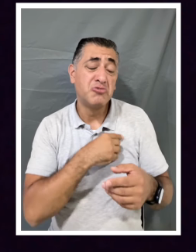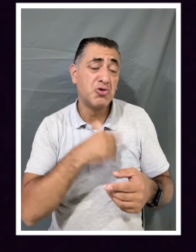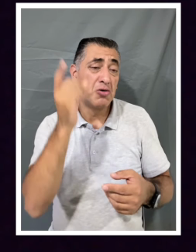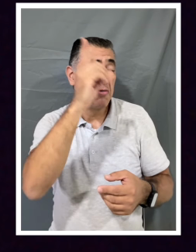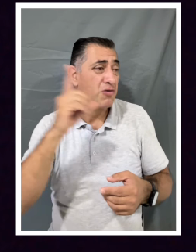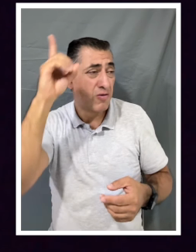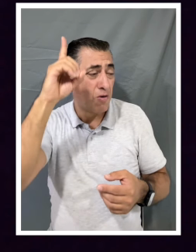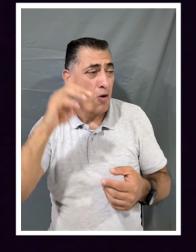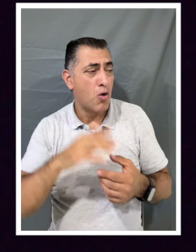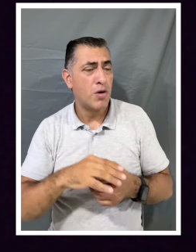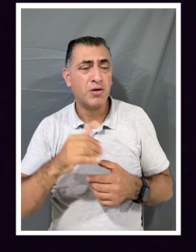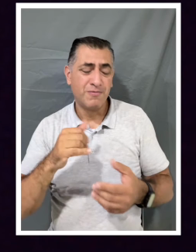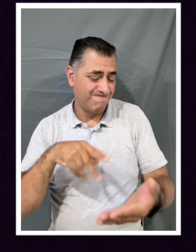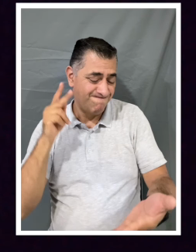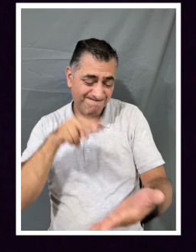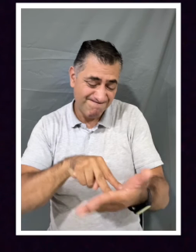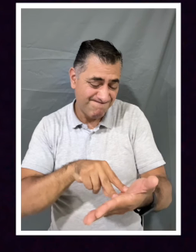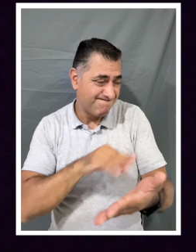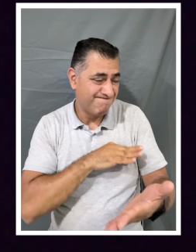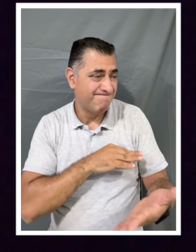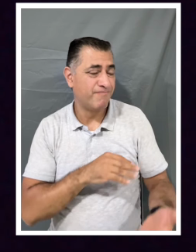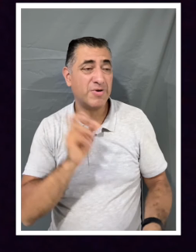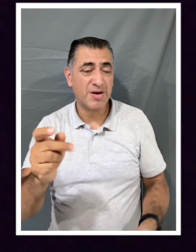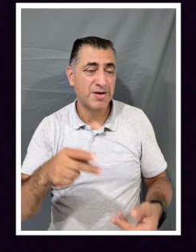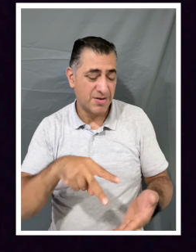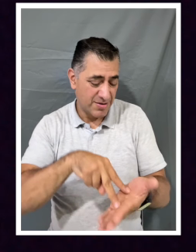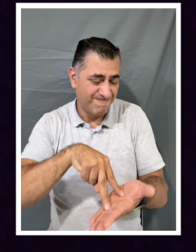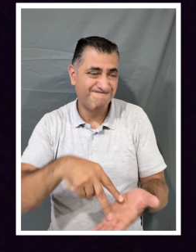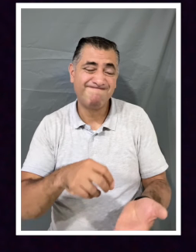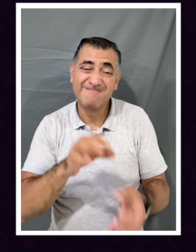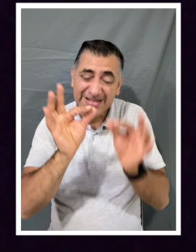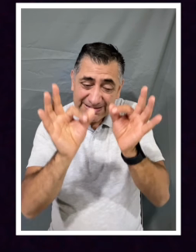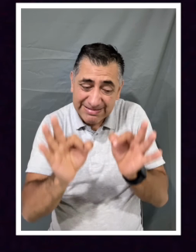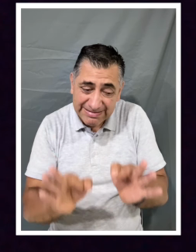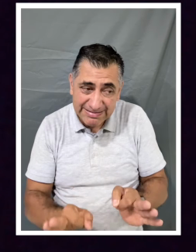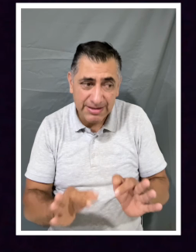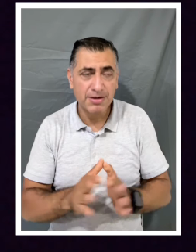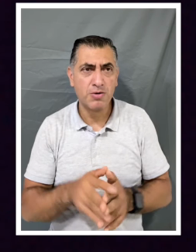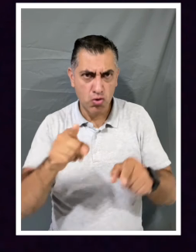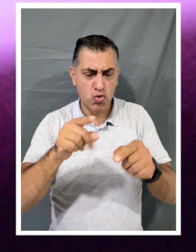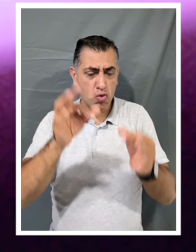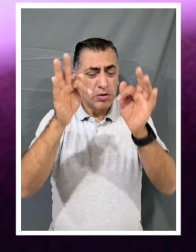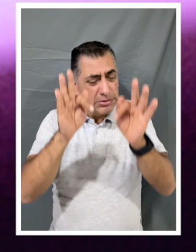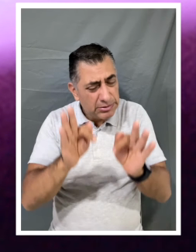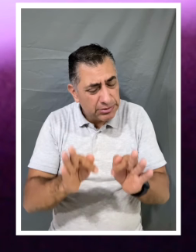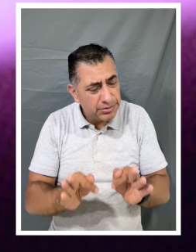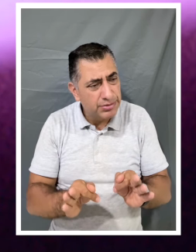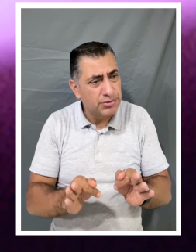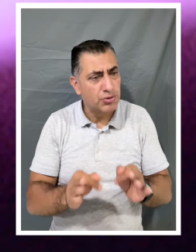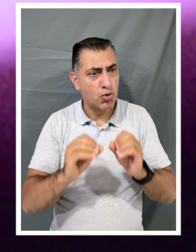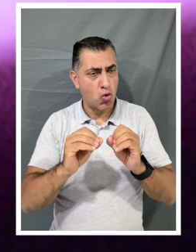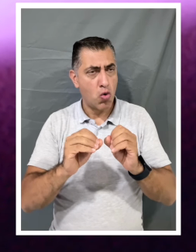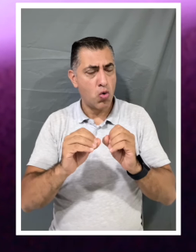domingo y ni siqua y no han profundizando en su fe y pues ellos son las patas flacas va tú qué quieres ser de la parte de las patas flacas o quieres